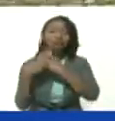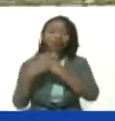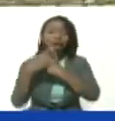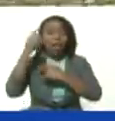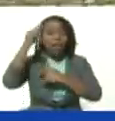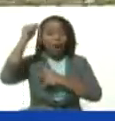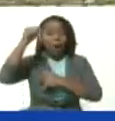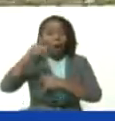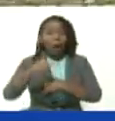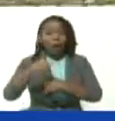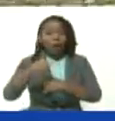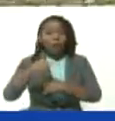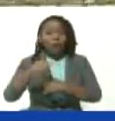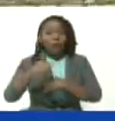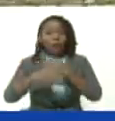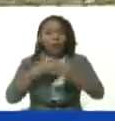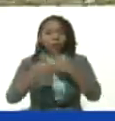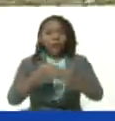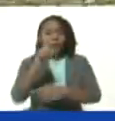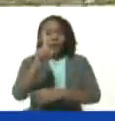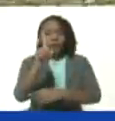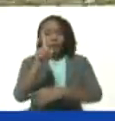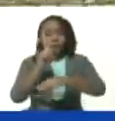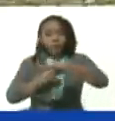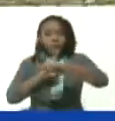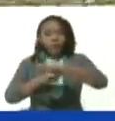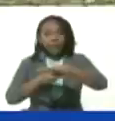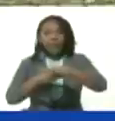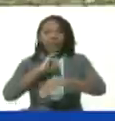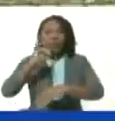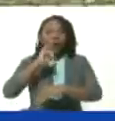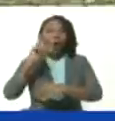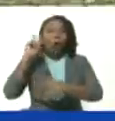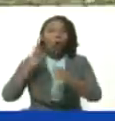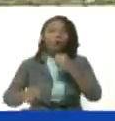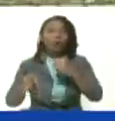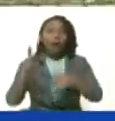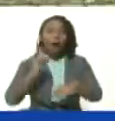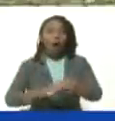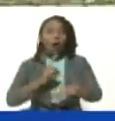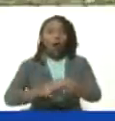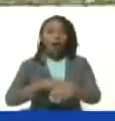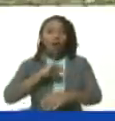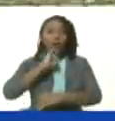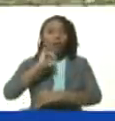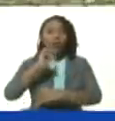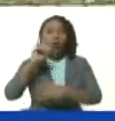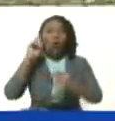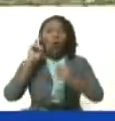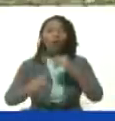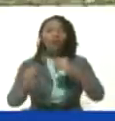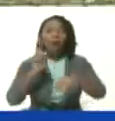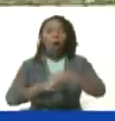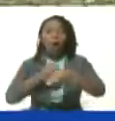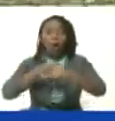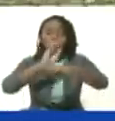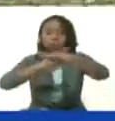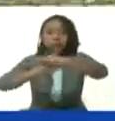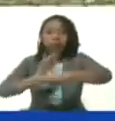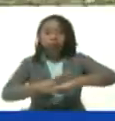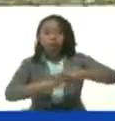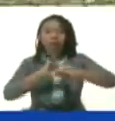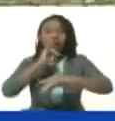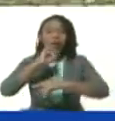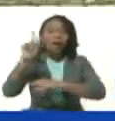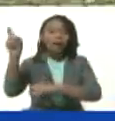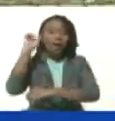de hoy, hace apenas unos minutos, noticia de última hora, noticia de última hora, informan desde